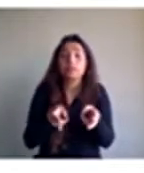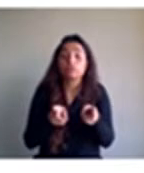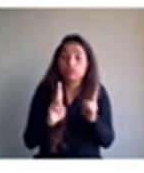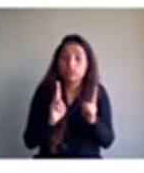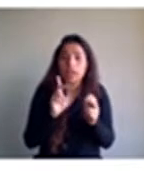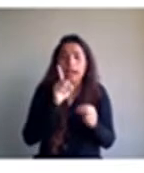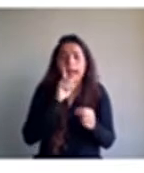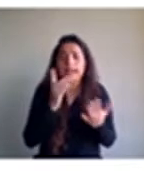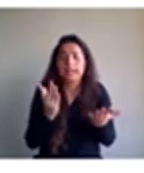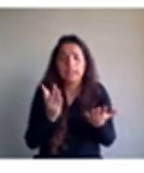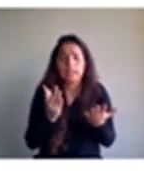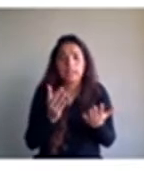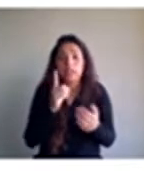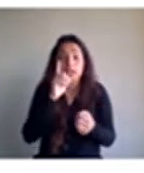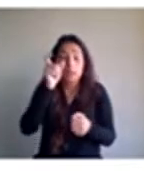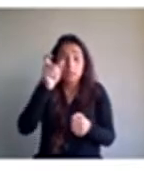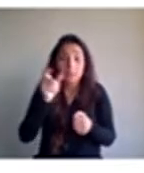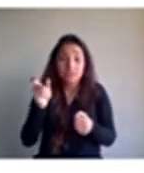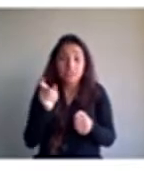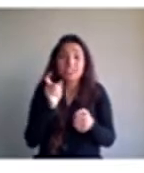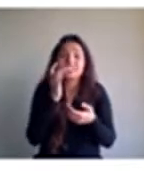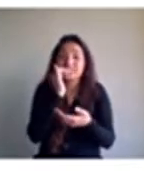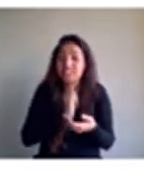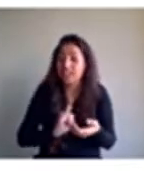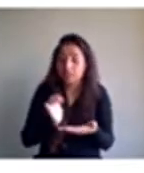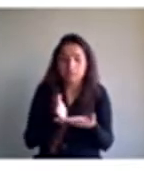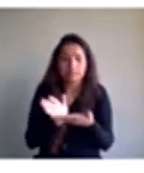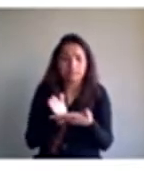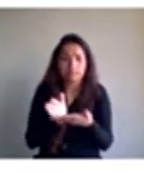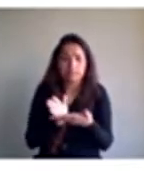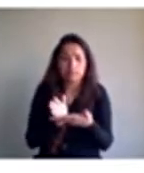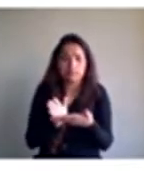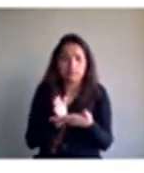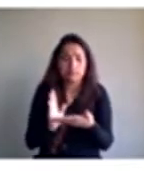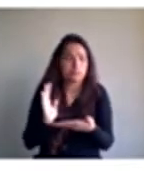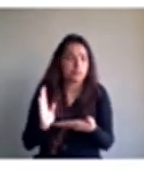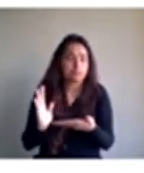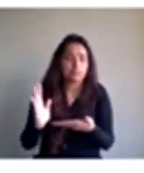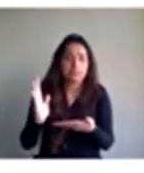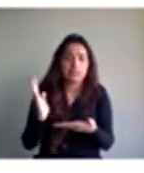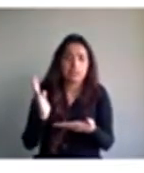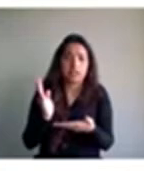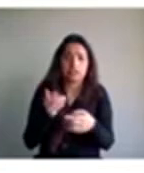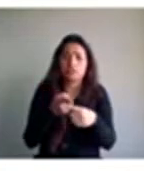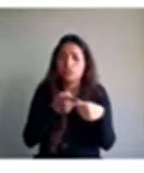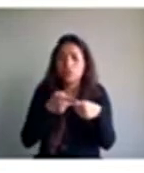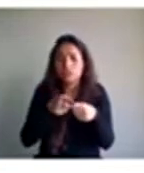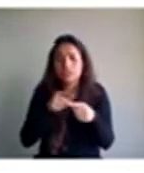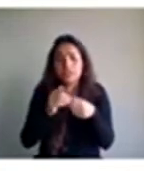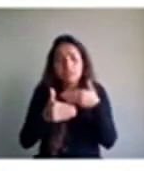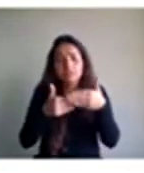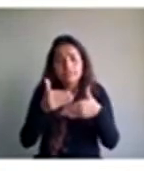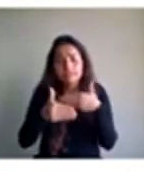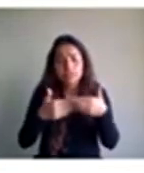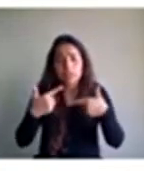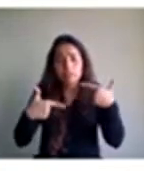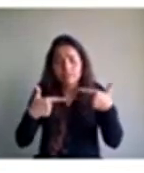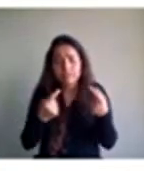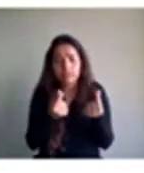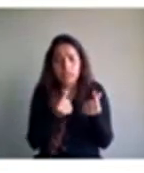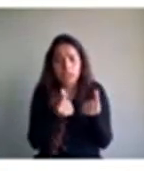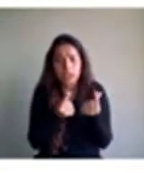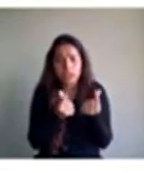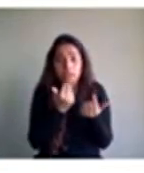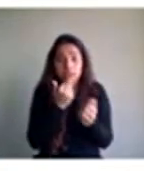siendo dejados al margen por tantos procesos sociales económicos políticos y laborales